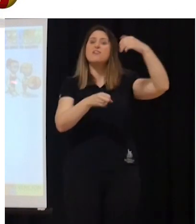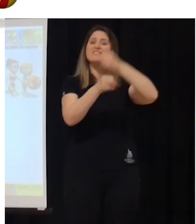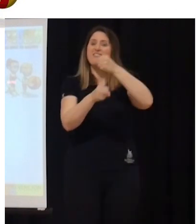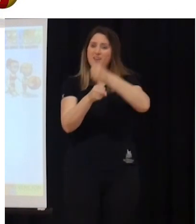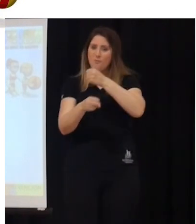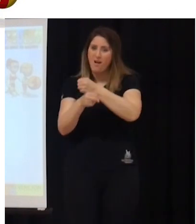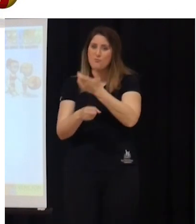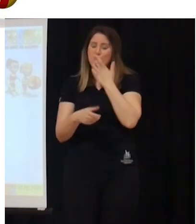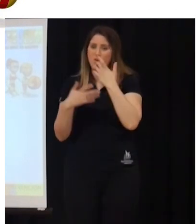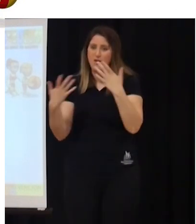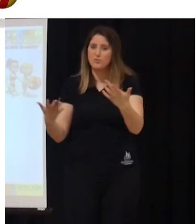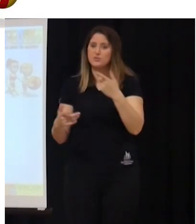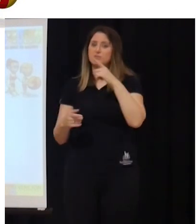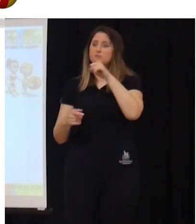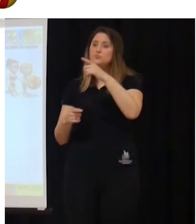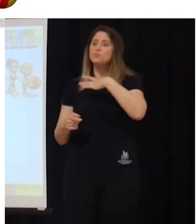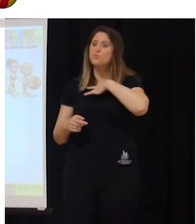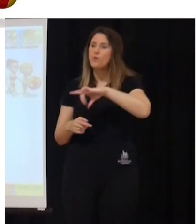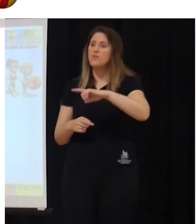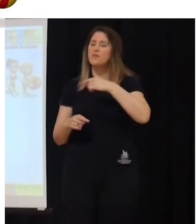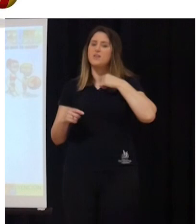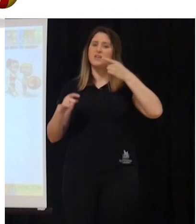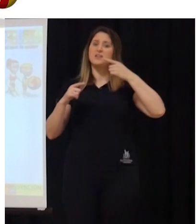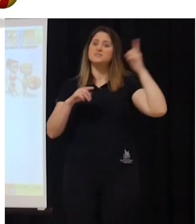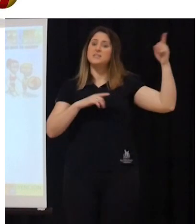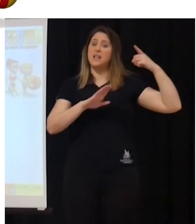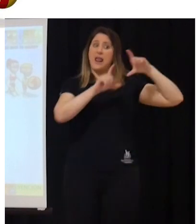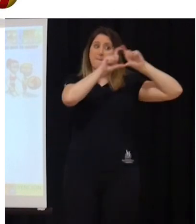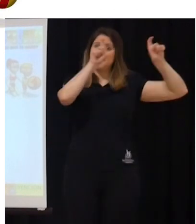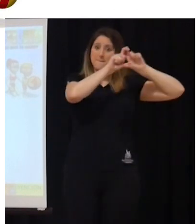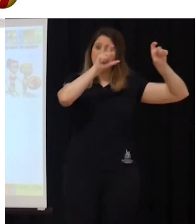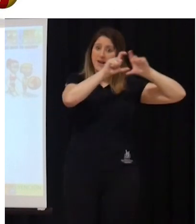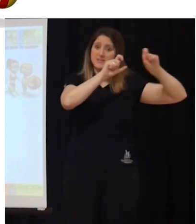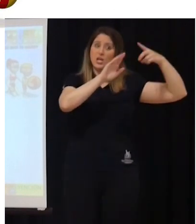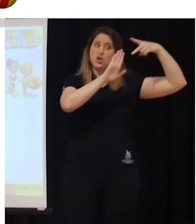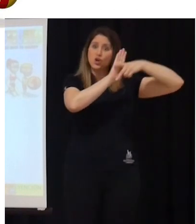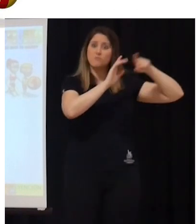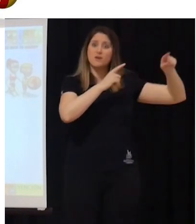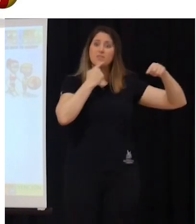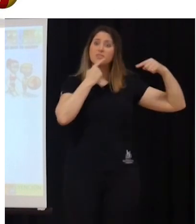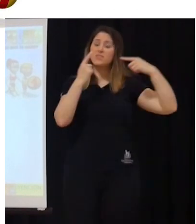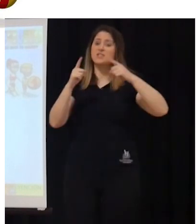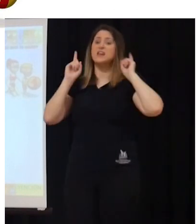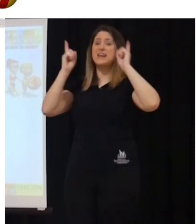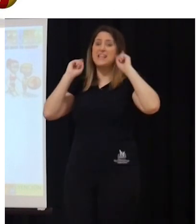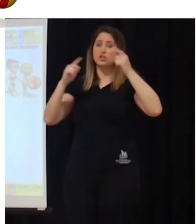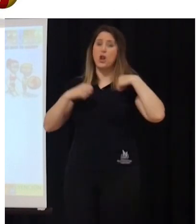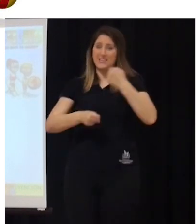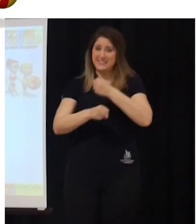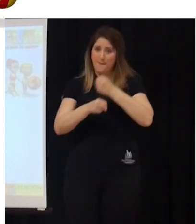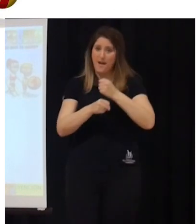trabajo. Sean capaces de cumplir las exigencias de las unidades de prevención de riesgos